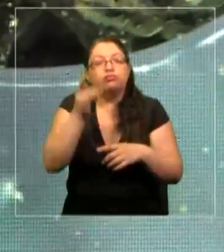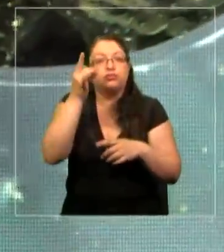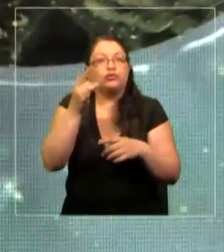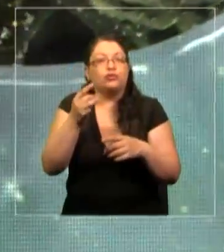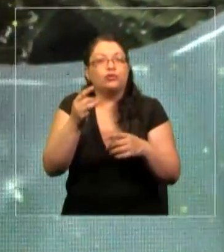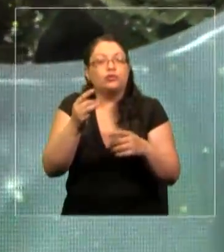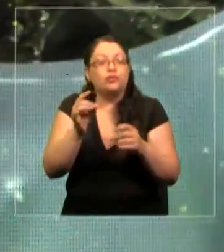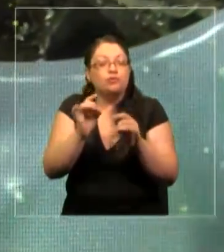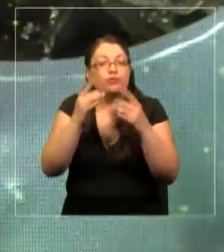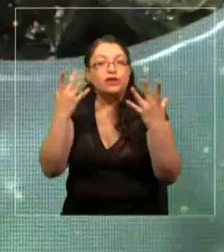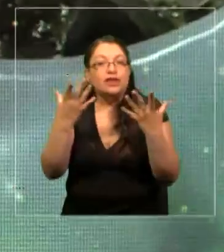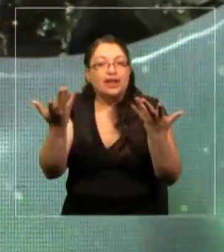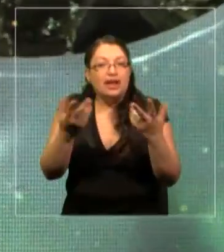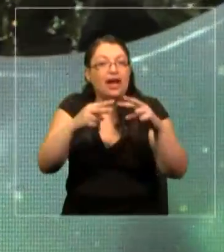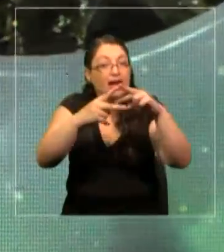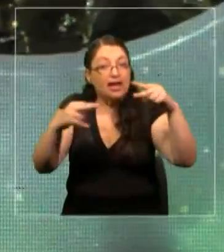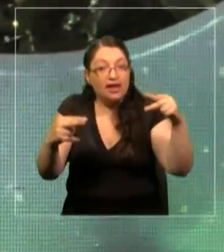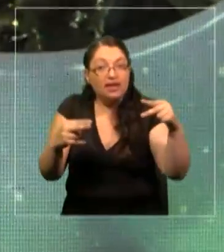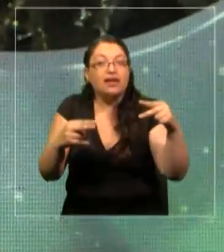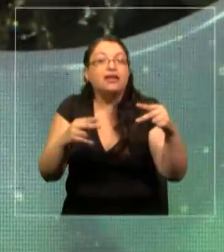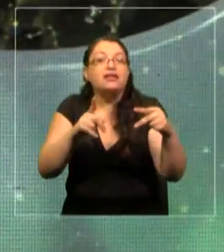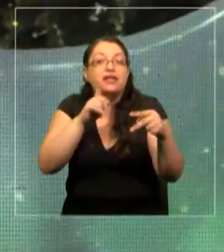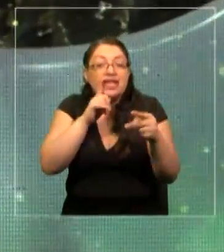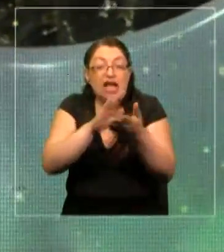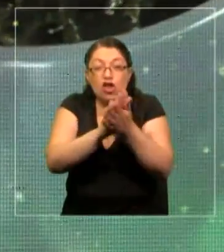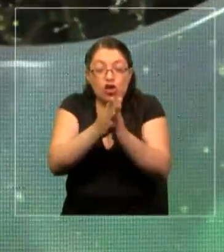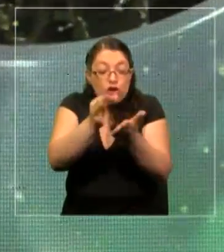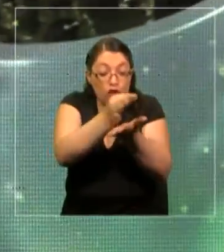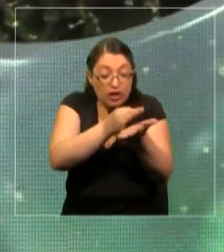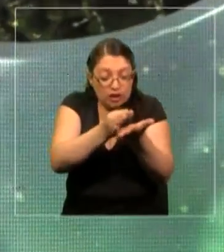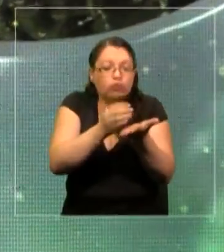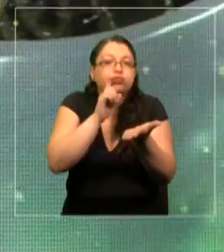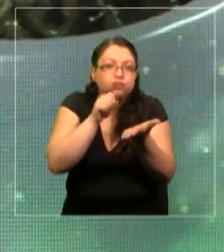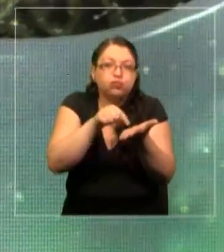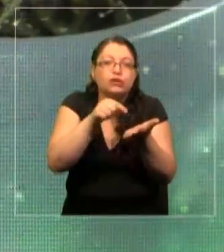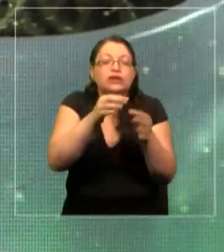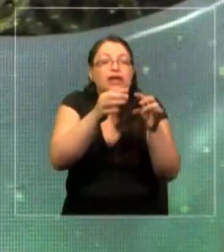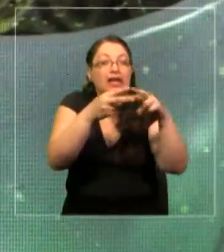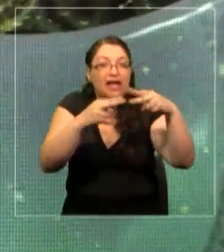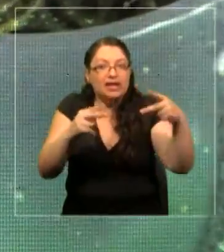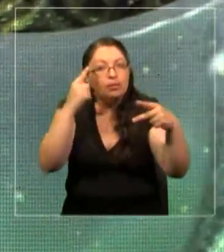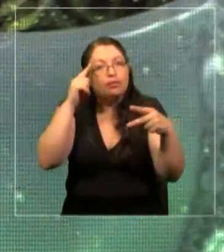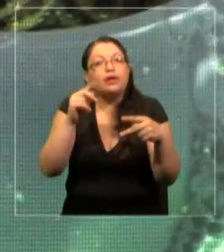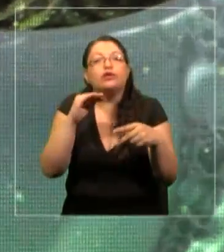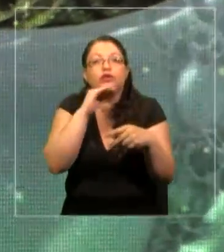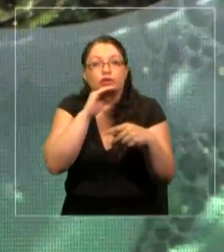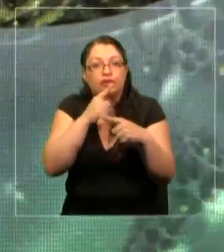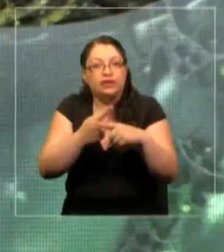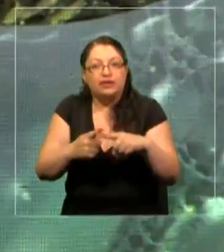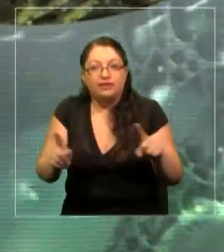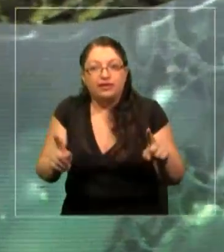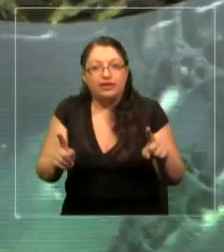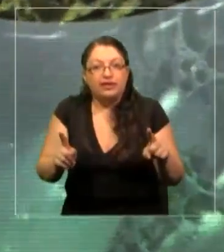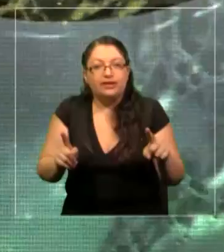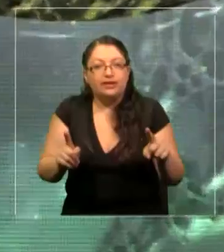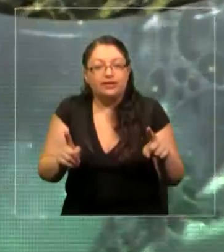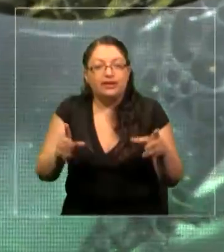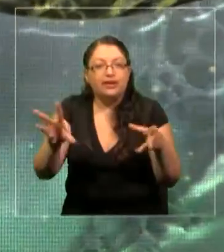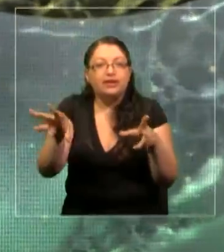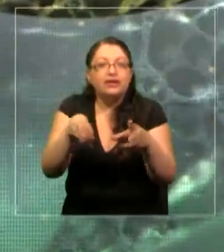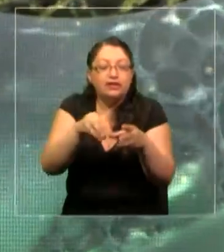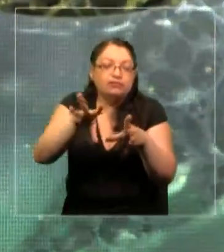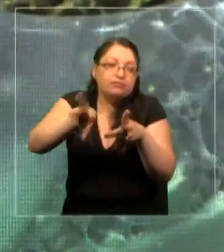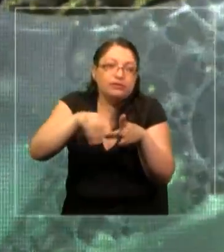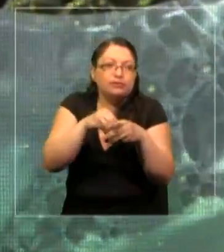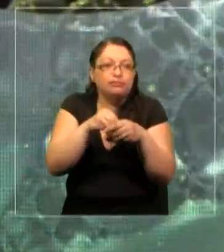que el mismo ADN está en cada célula, pero se usa de manera distinta y se reúne de manera